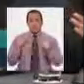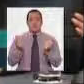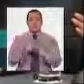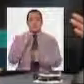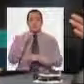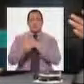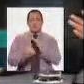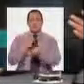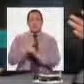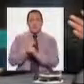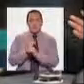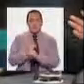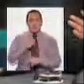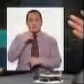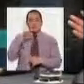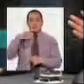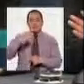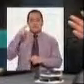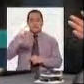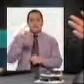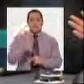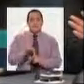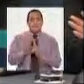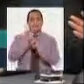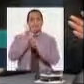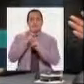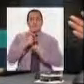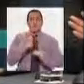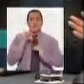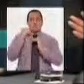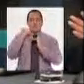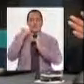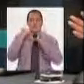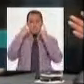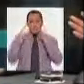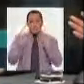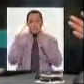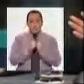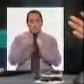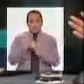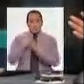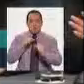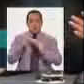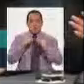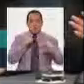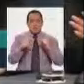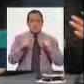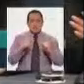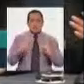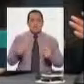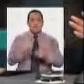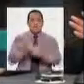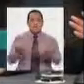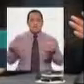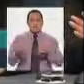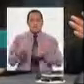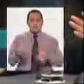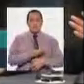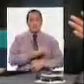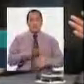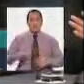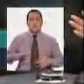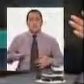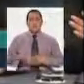internacionales requieren un especial nivel de articulación y coordinación entre las entidades del